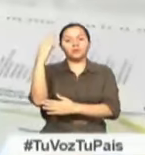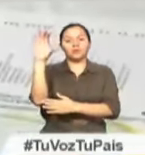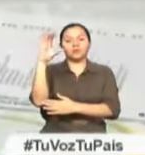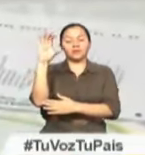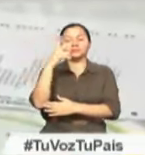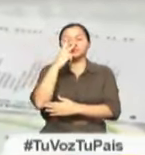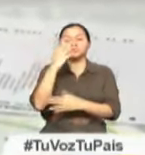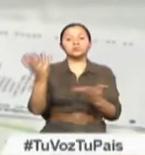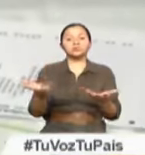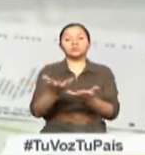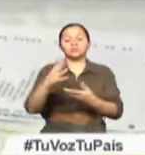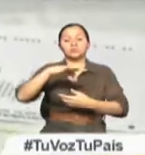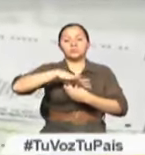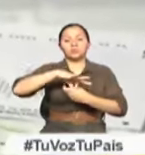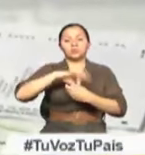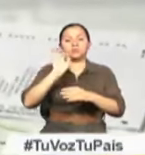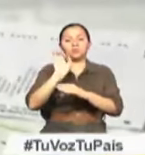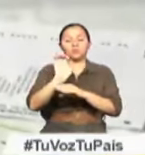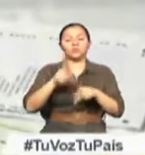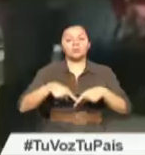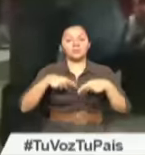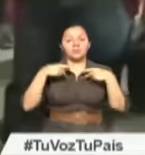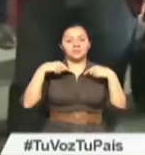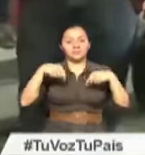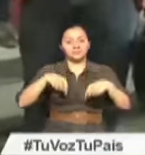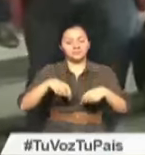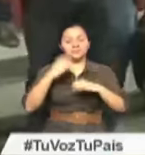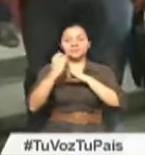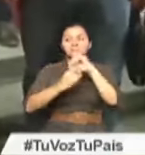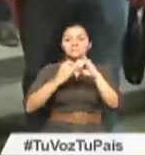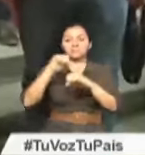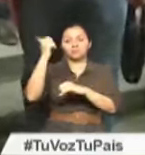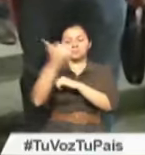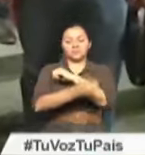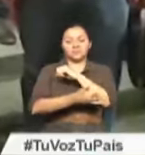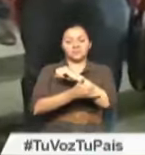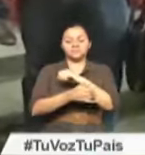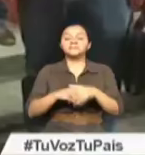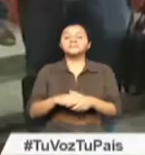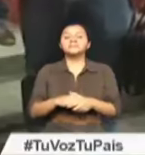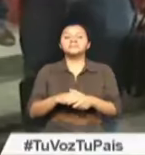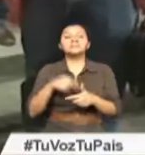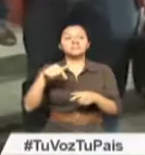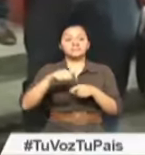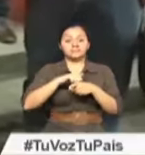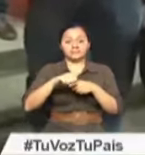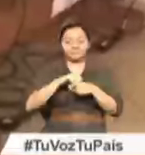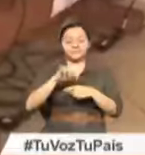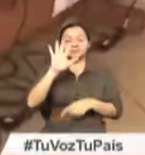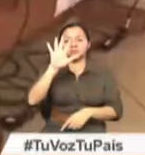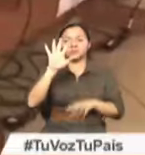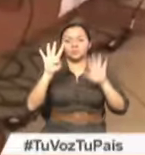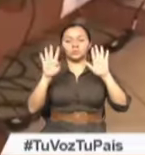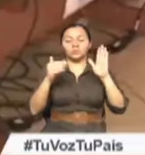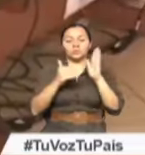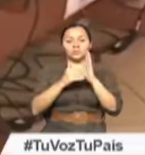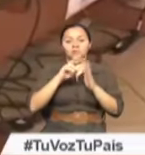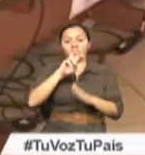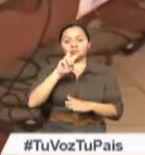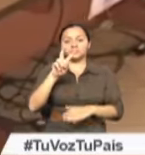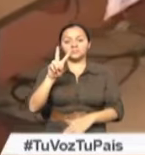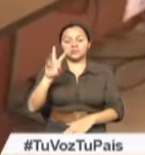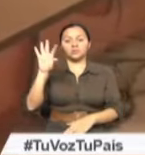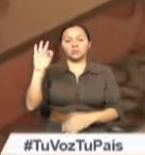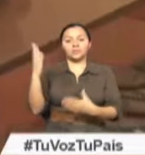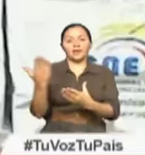receptan los votos de los ecuatorianos residentes en el exterior. En este ejercicio se transmitieron 59,229